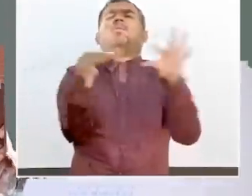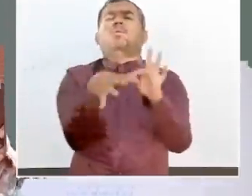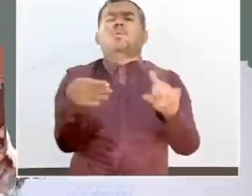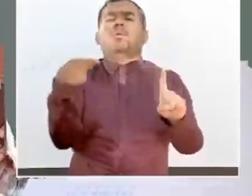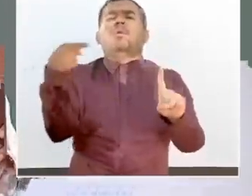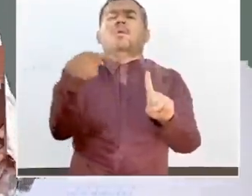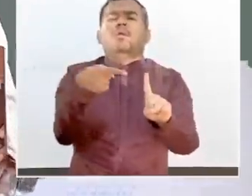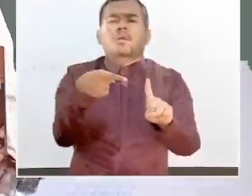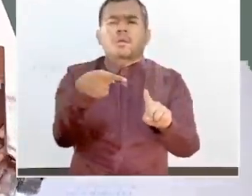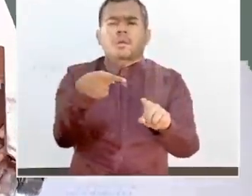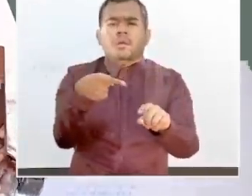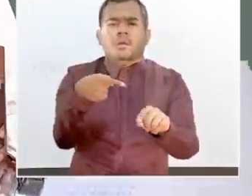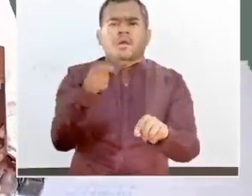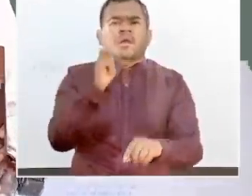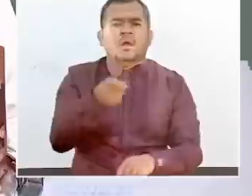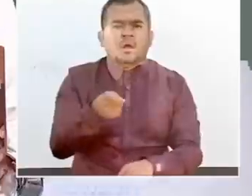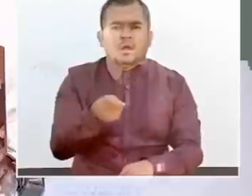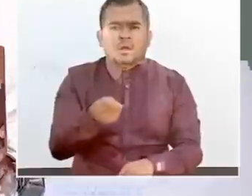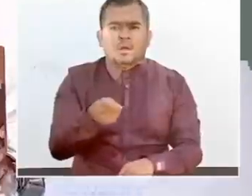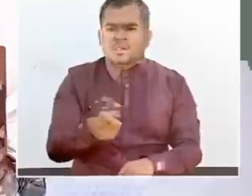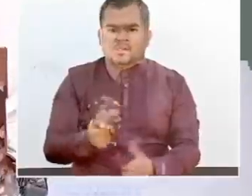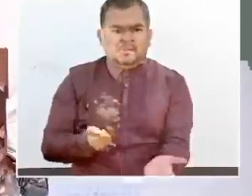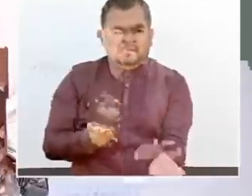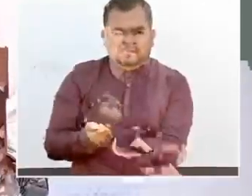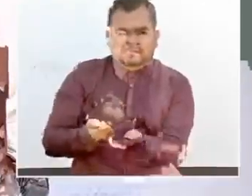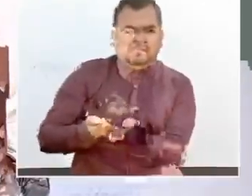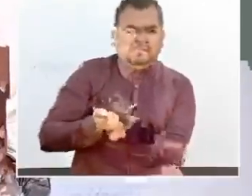que no les iba a temblar la mano,